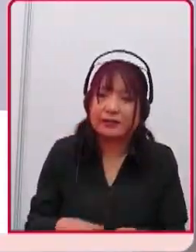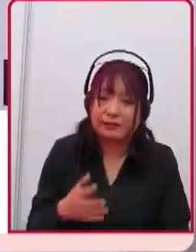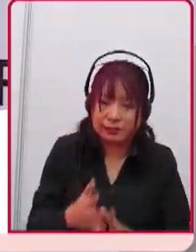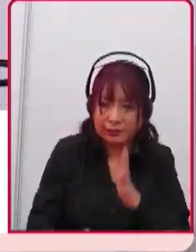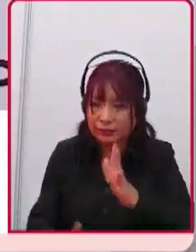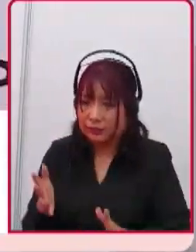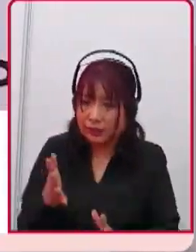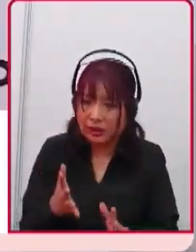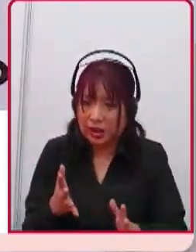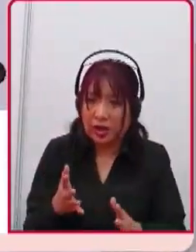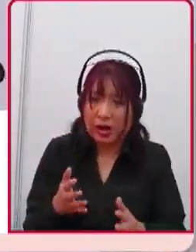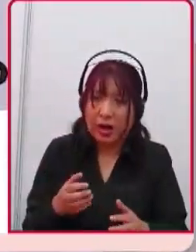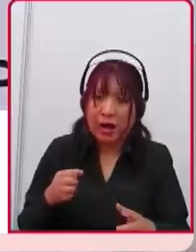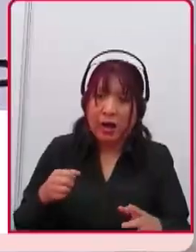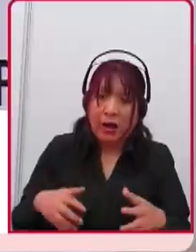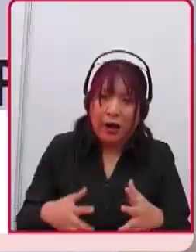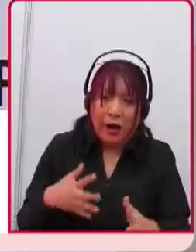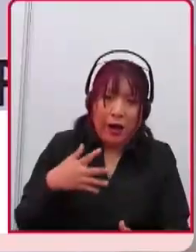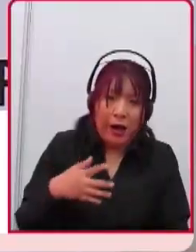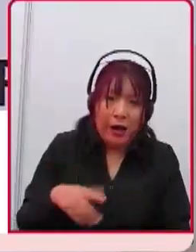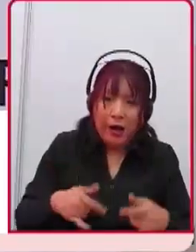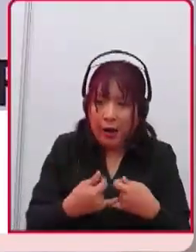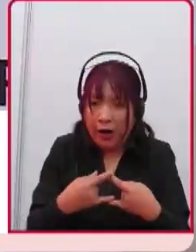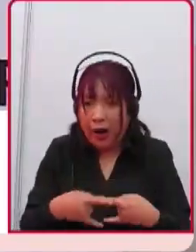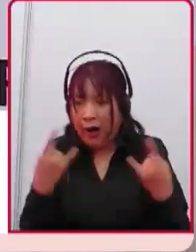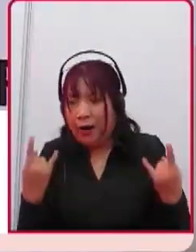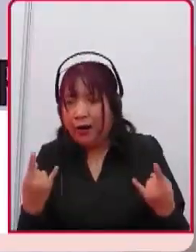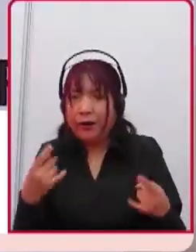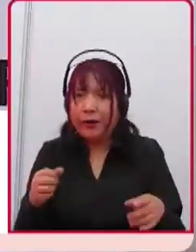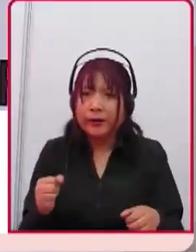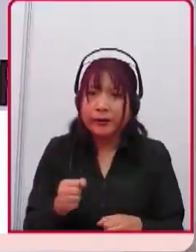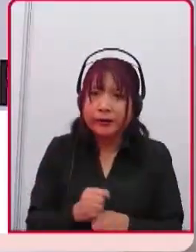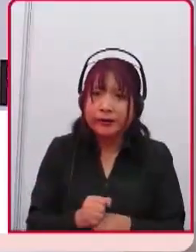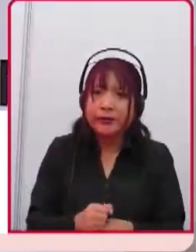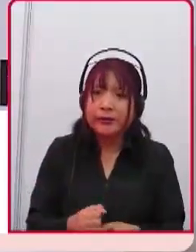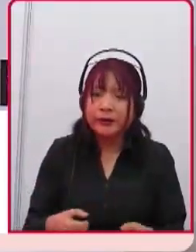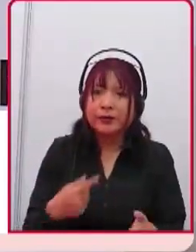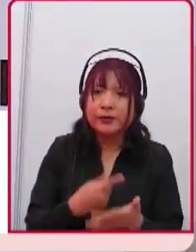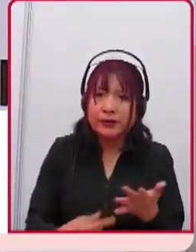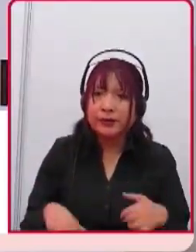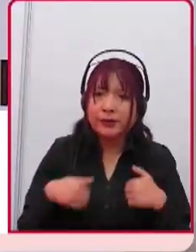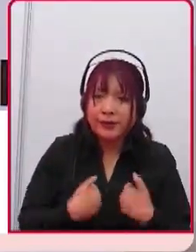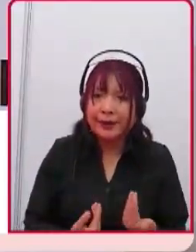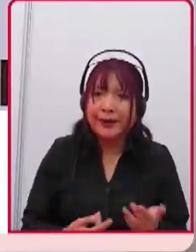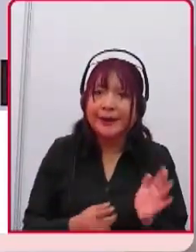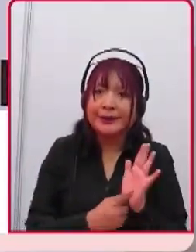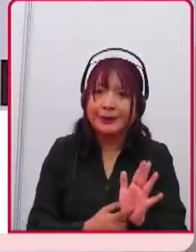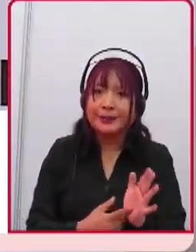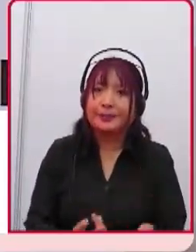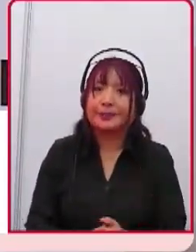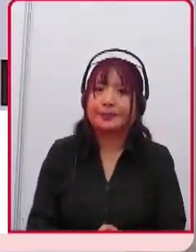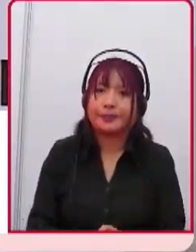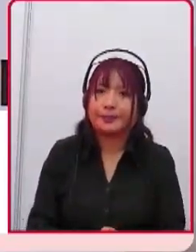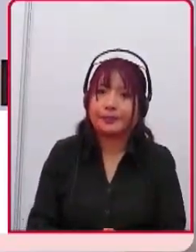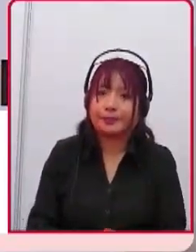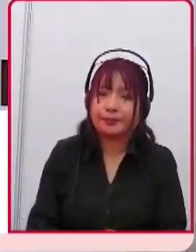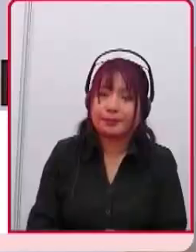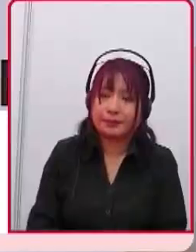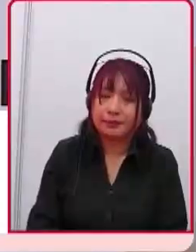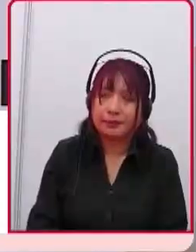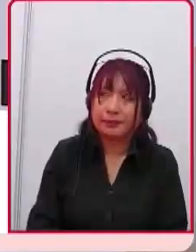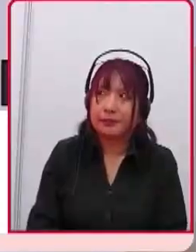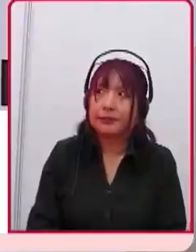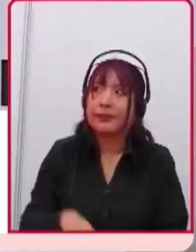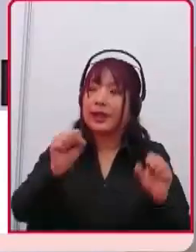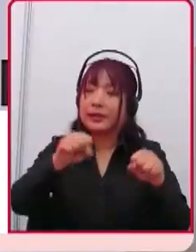en suspensión húmedo y otras cosas más. Sí, justo con respecto a ello, lo que nosotros presentamos era